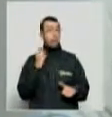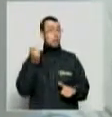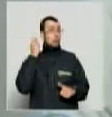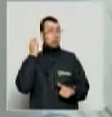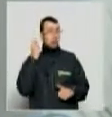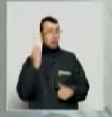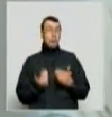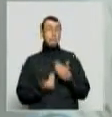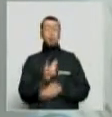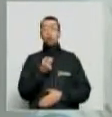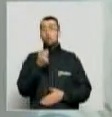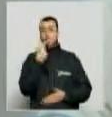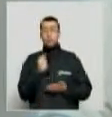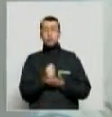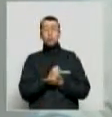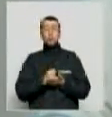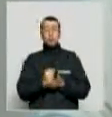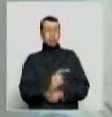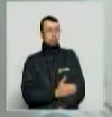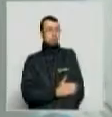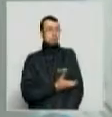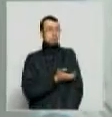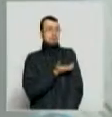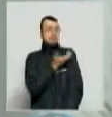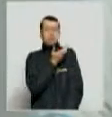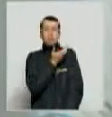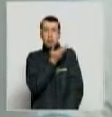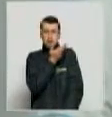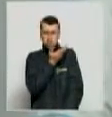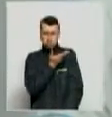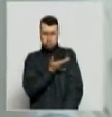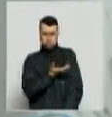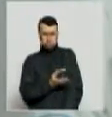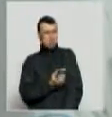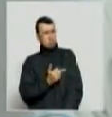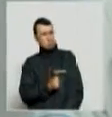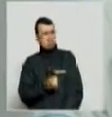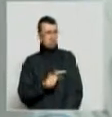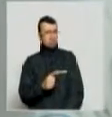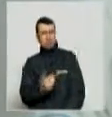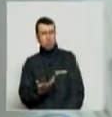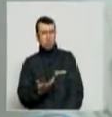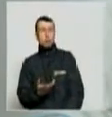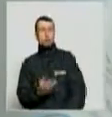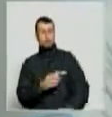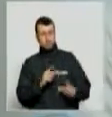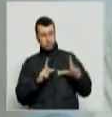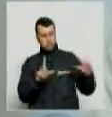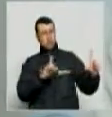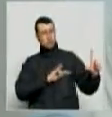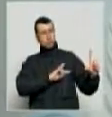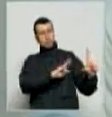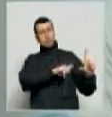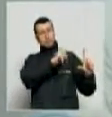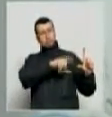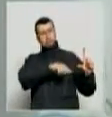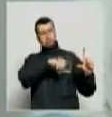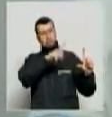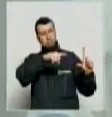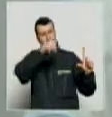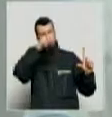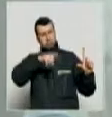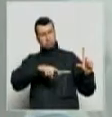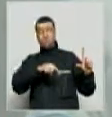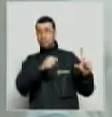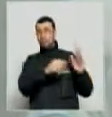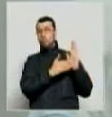para la hipertensión y quiero ver si ese medicamento en realidad está teniendo un efecto, pues el electrocardiograma nos va a servir también para eso.